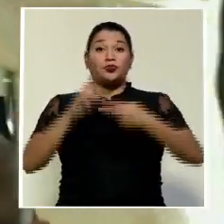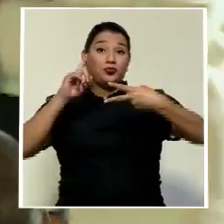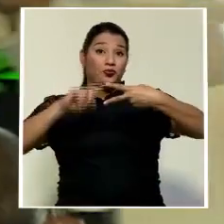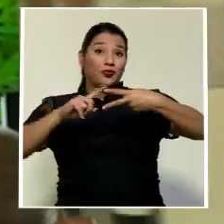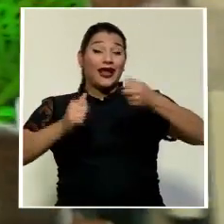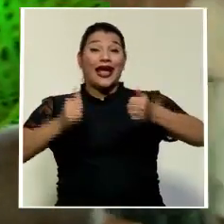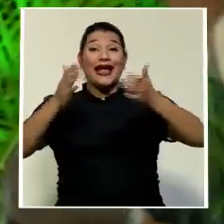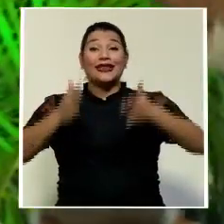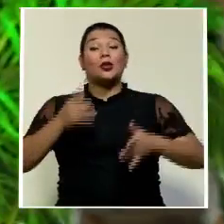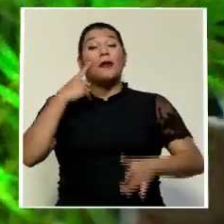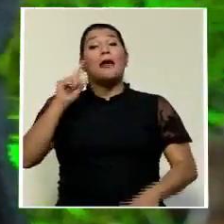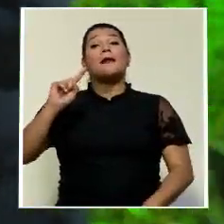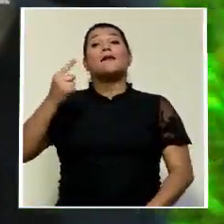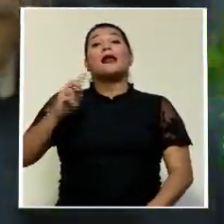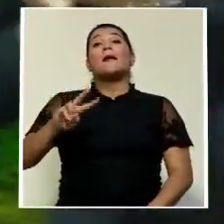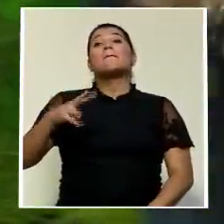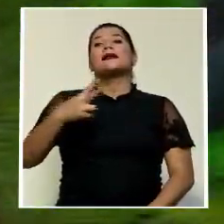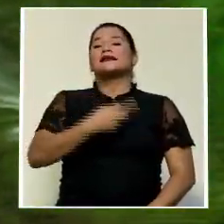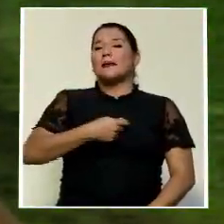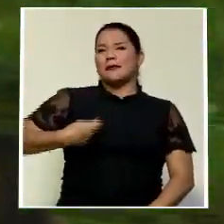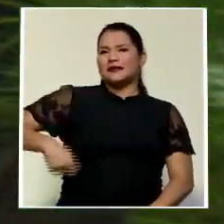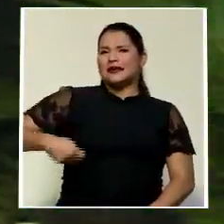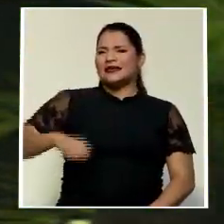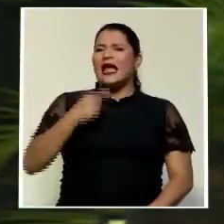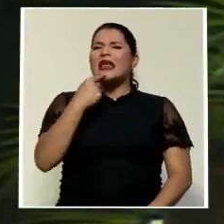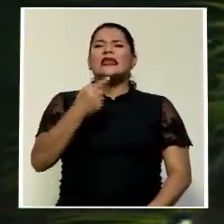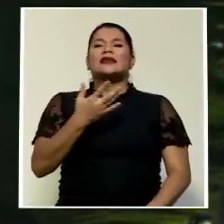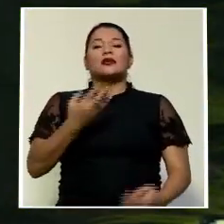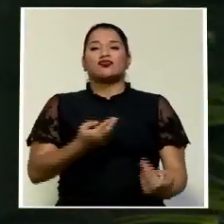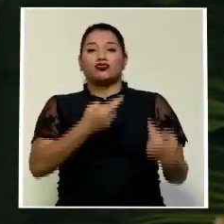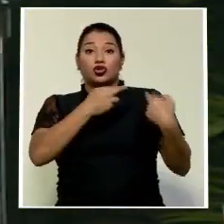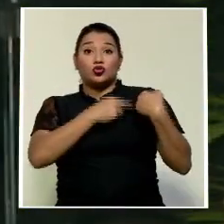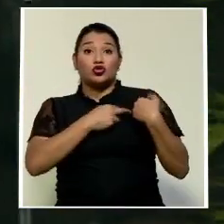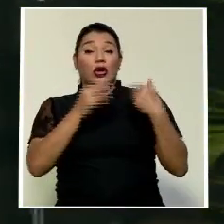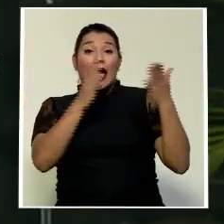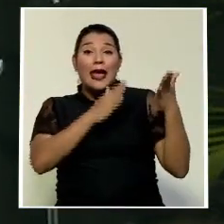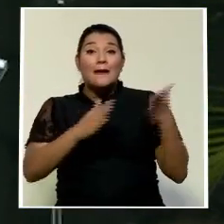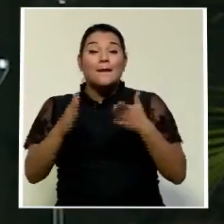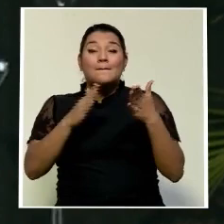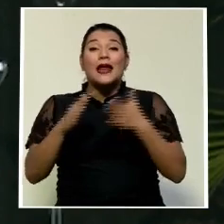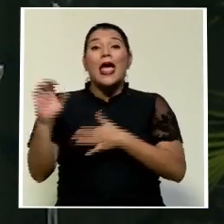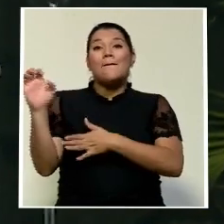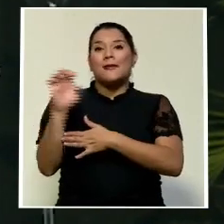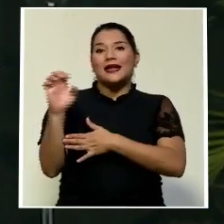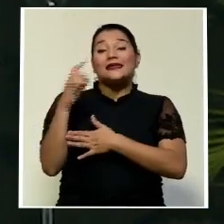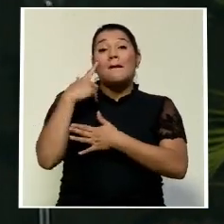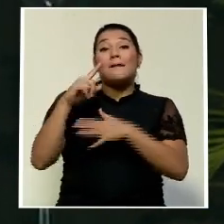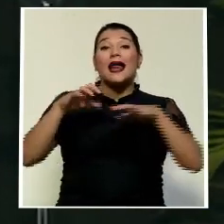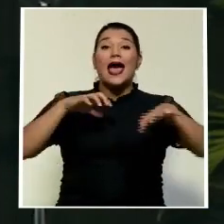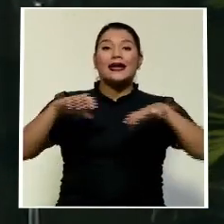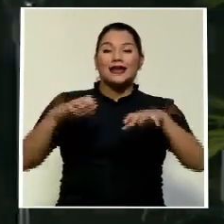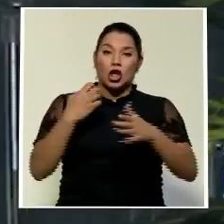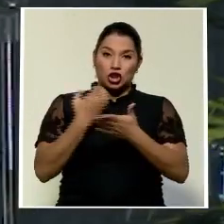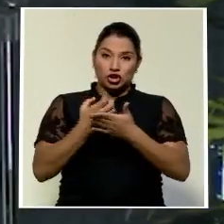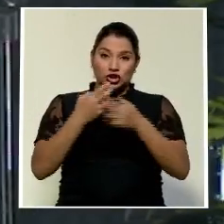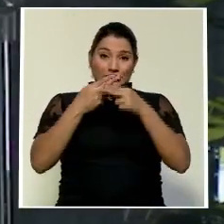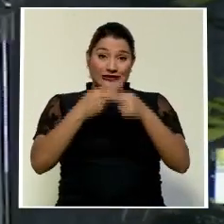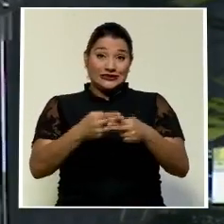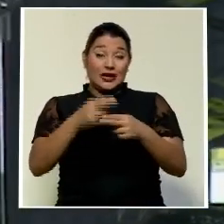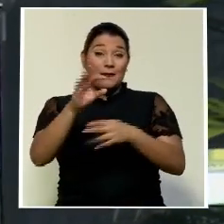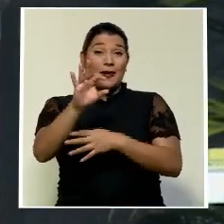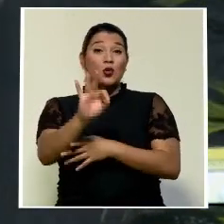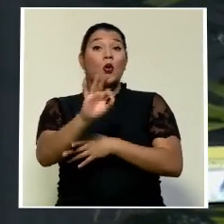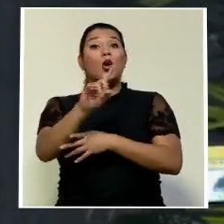la primera vicepresidencia señaló que estará a cargo del Plan de Emergencia de Reactivación Económica denominado